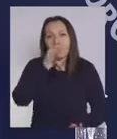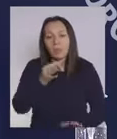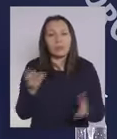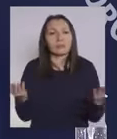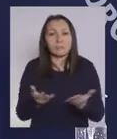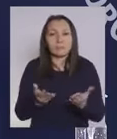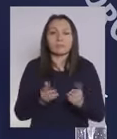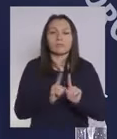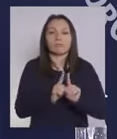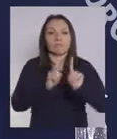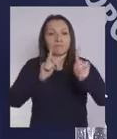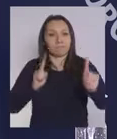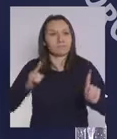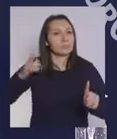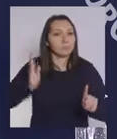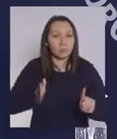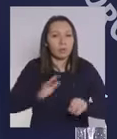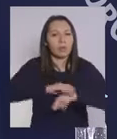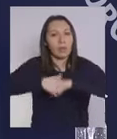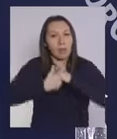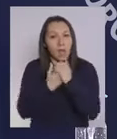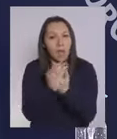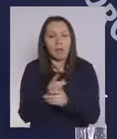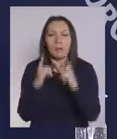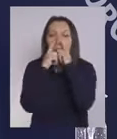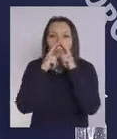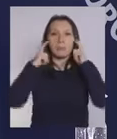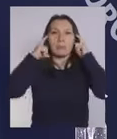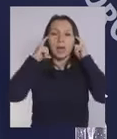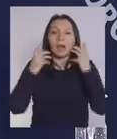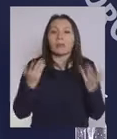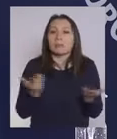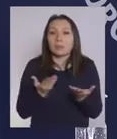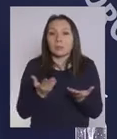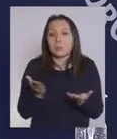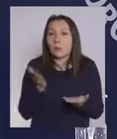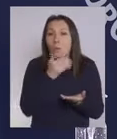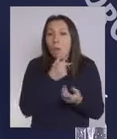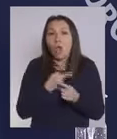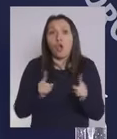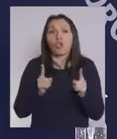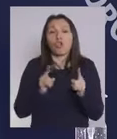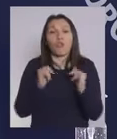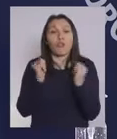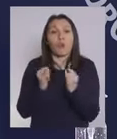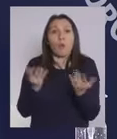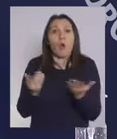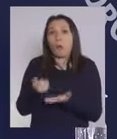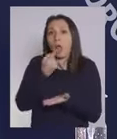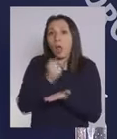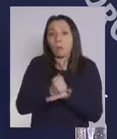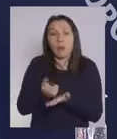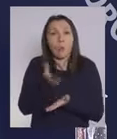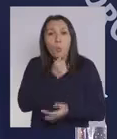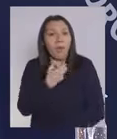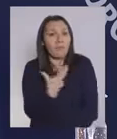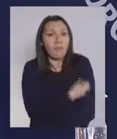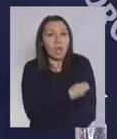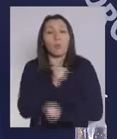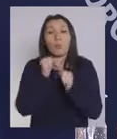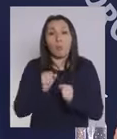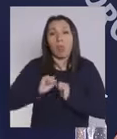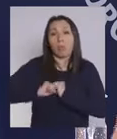son el distanciamiento físico, el lavado de manos, el uso de mascarilla, porque no tenemos otro método ni de tratamiento ni de vacuna actualmente